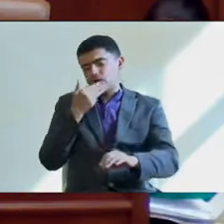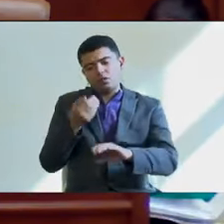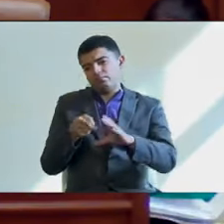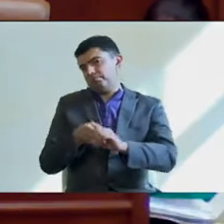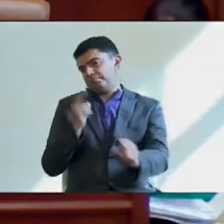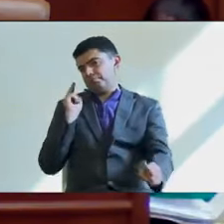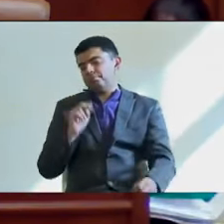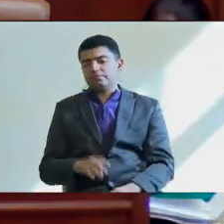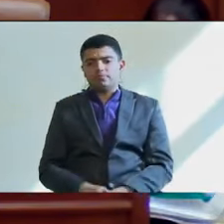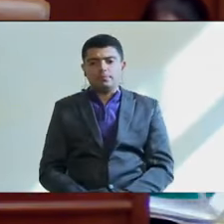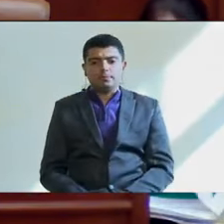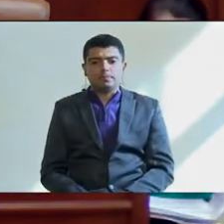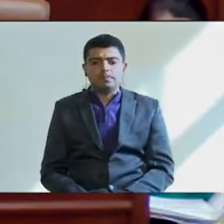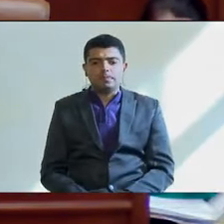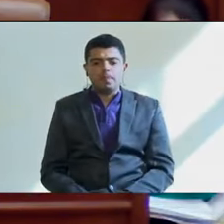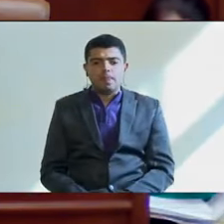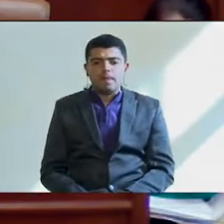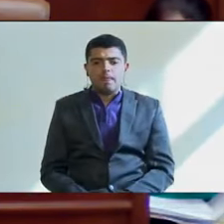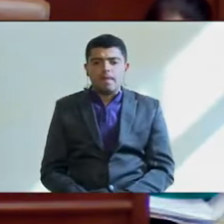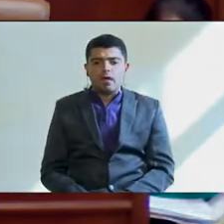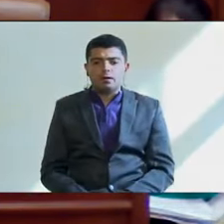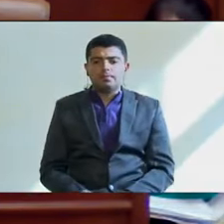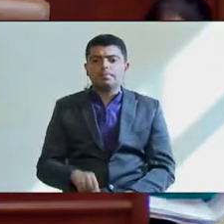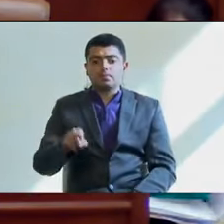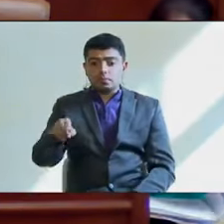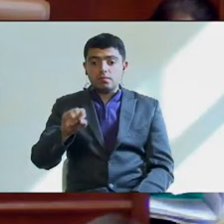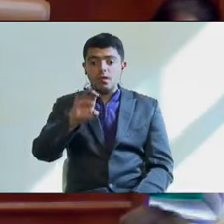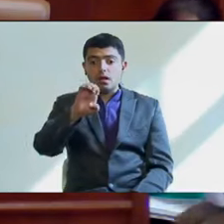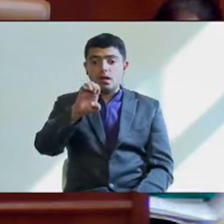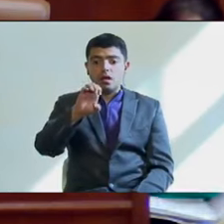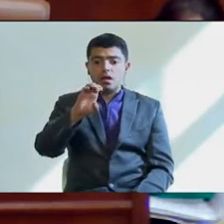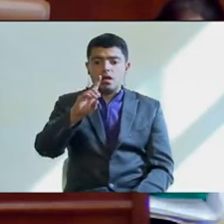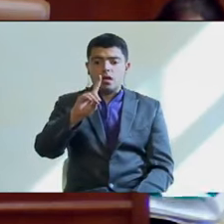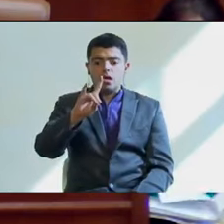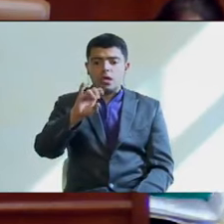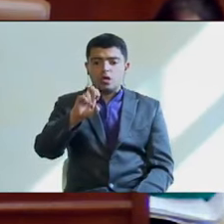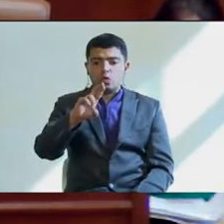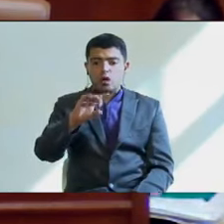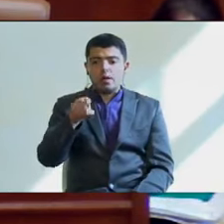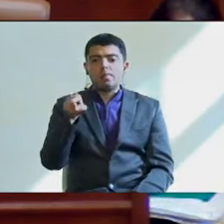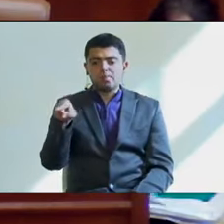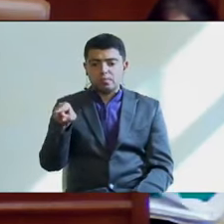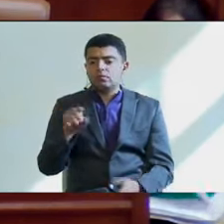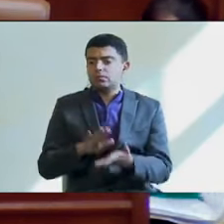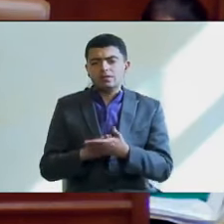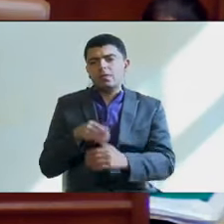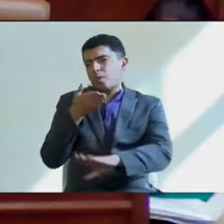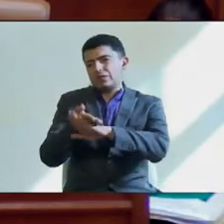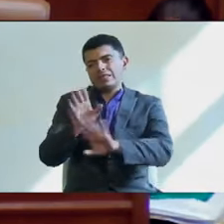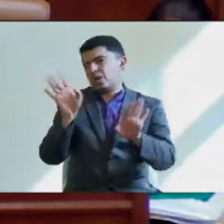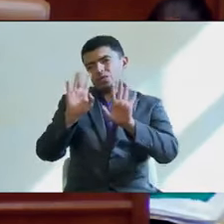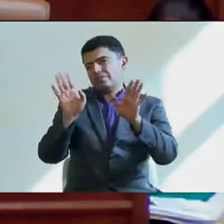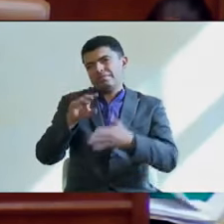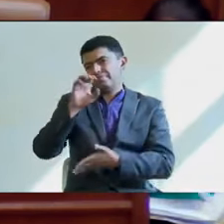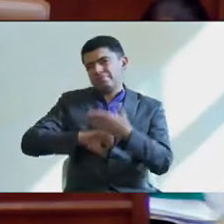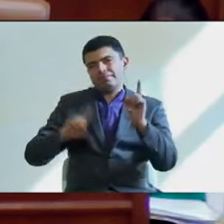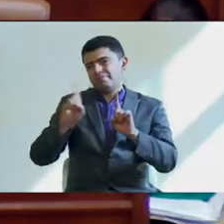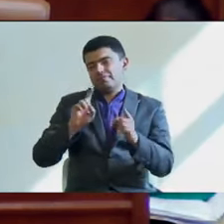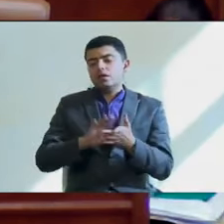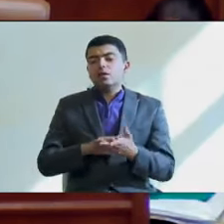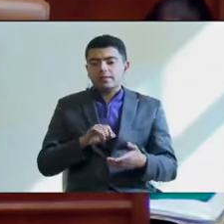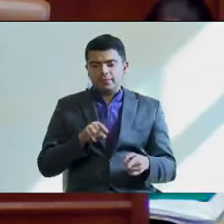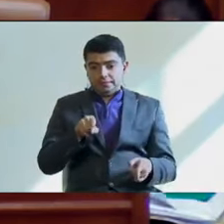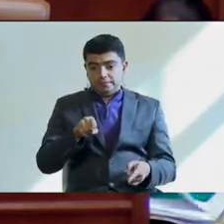Gracias el representante edard ha retirado la proposición en consideración el articulado